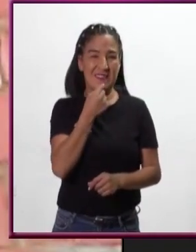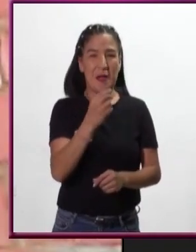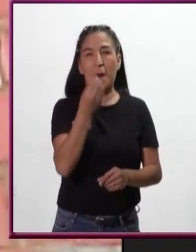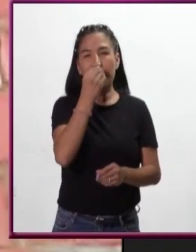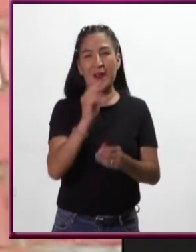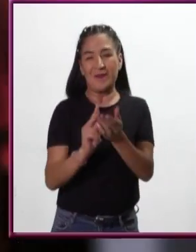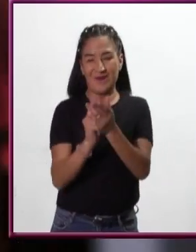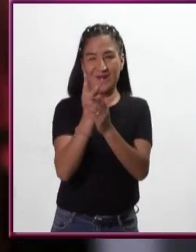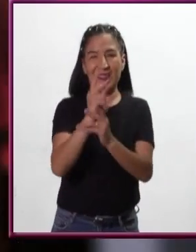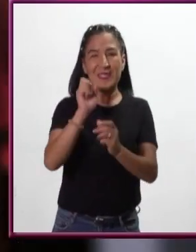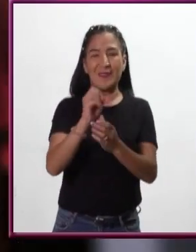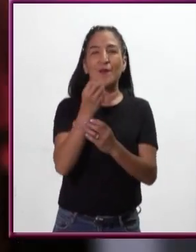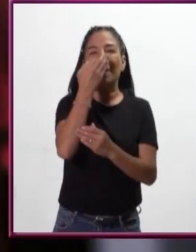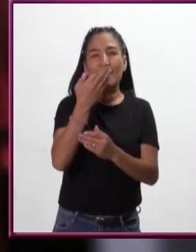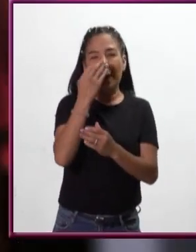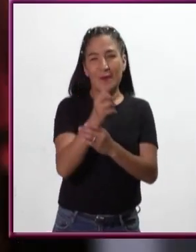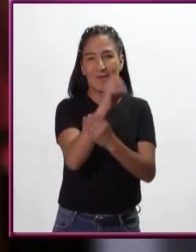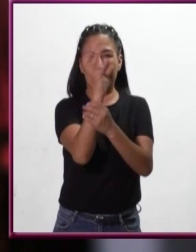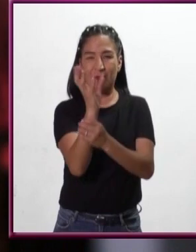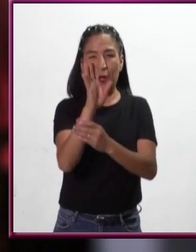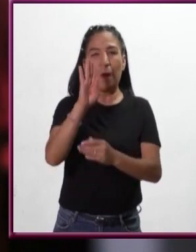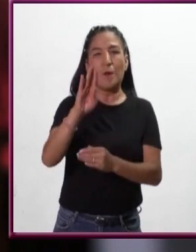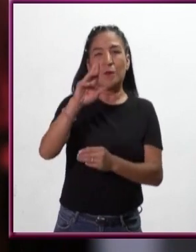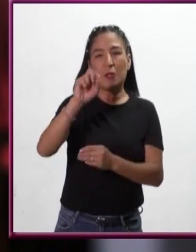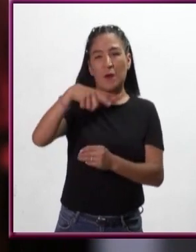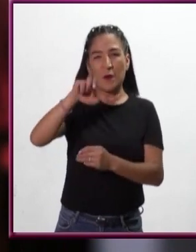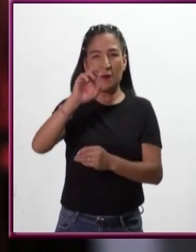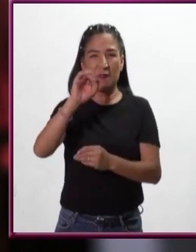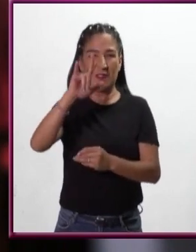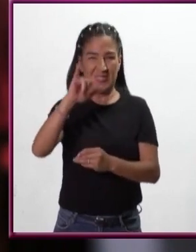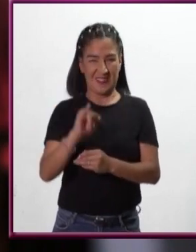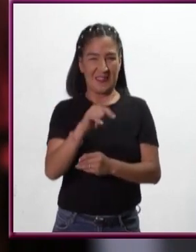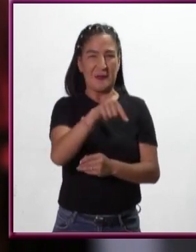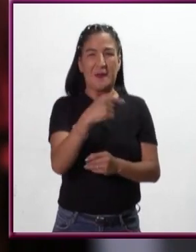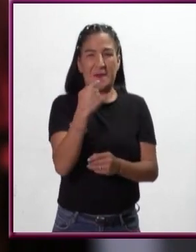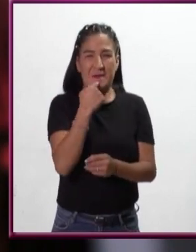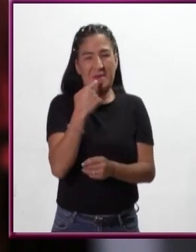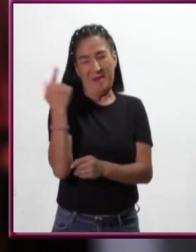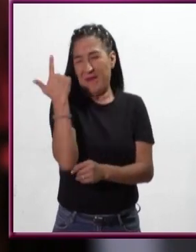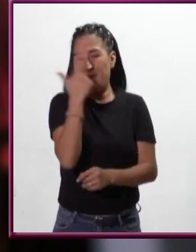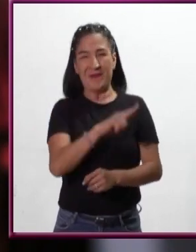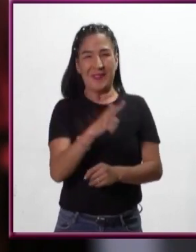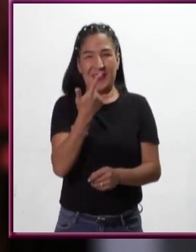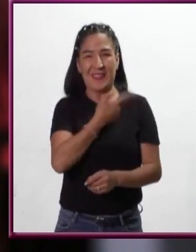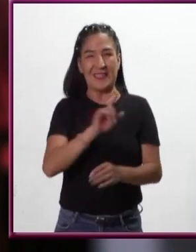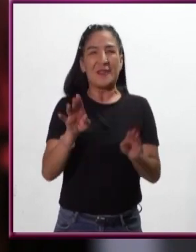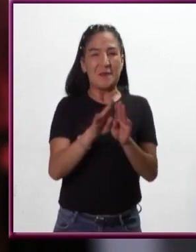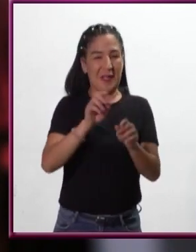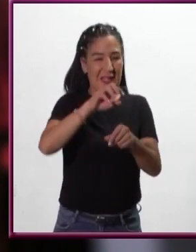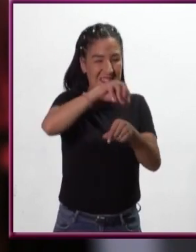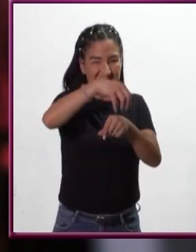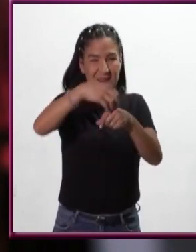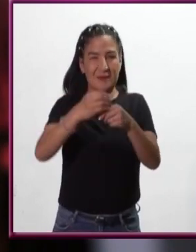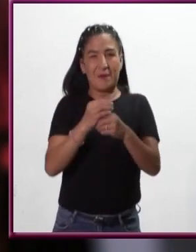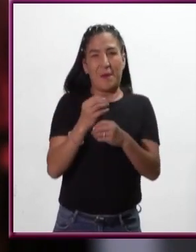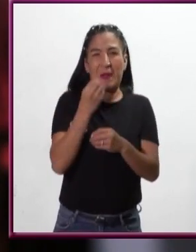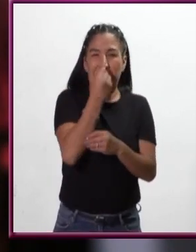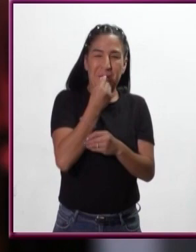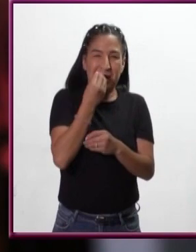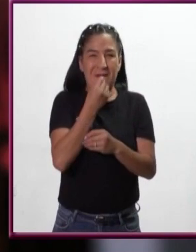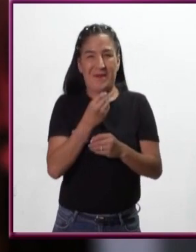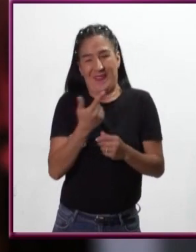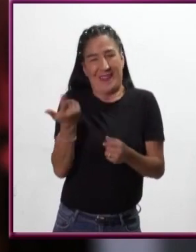brócoli lo asocian como con un olor desagradable y aparte la sensación de las bolitas en la